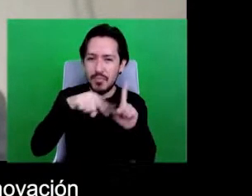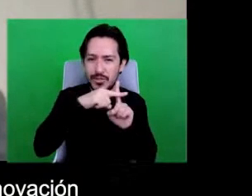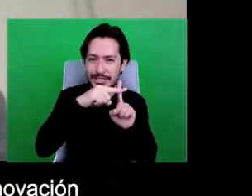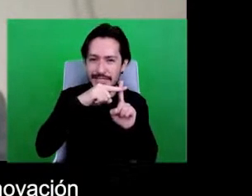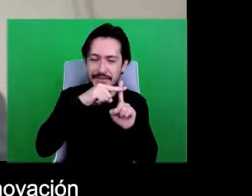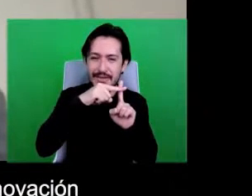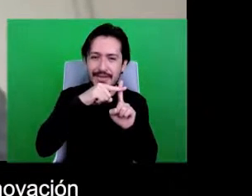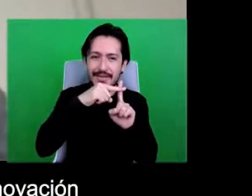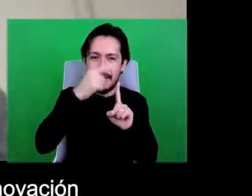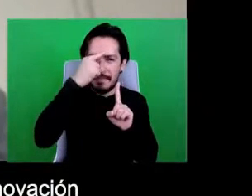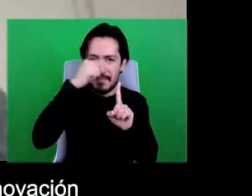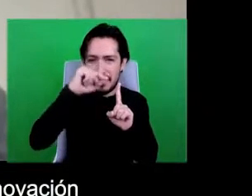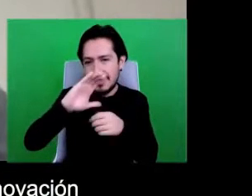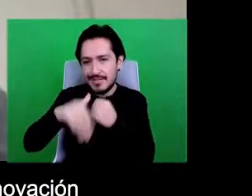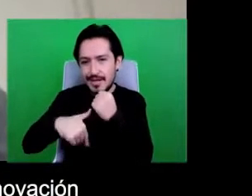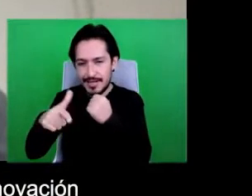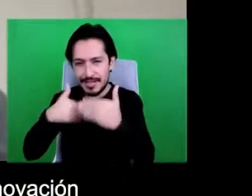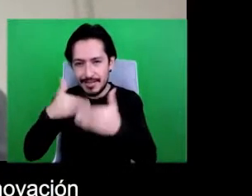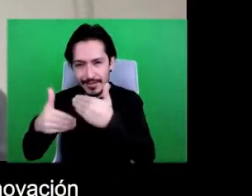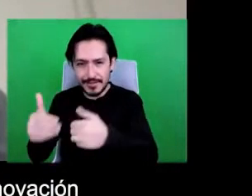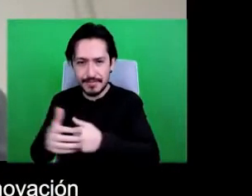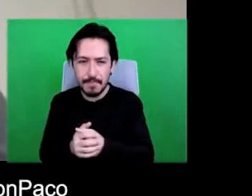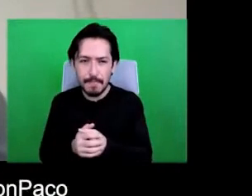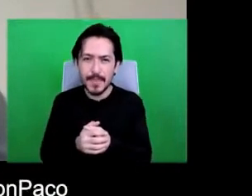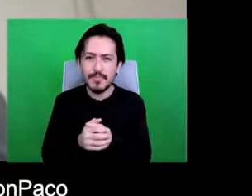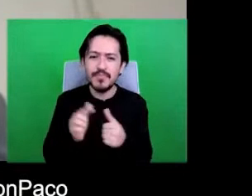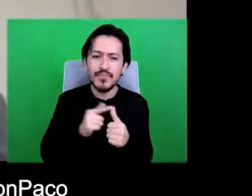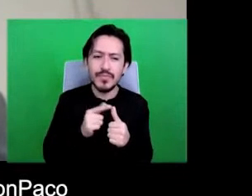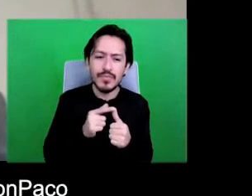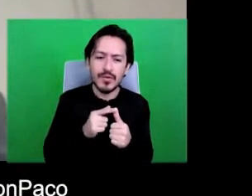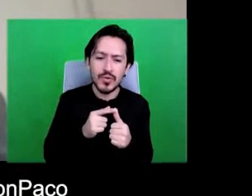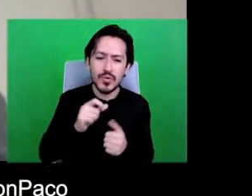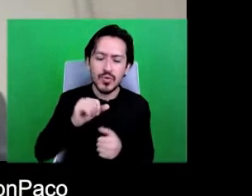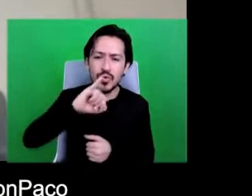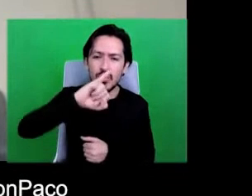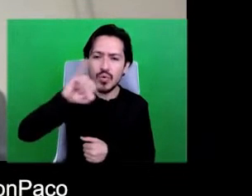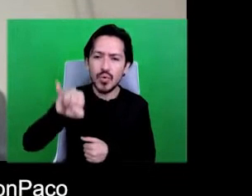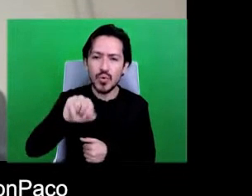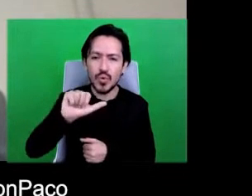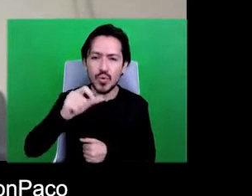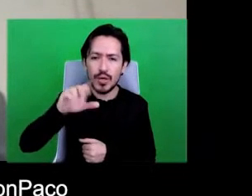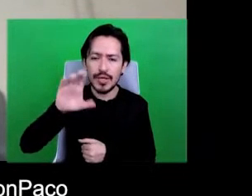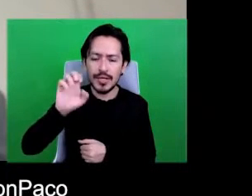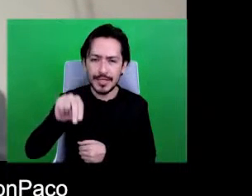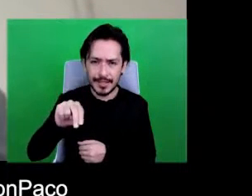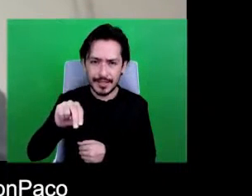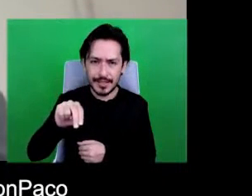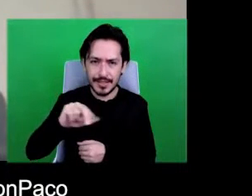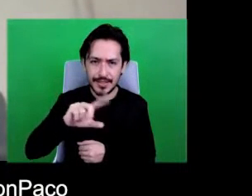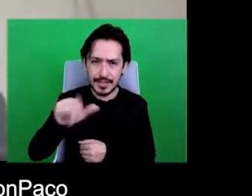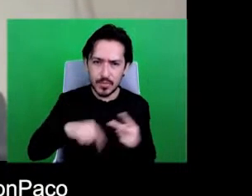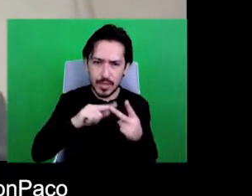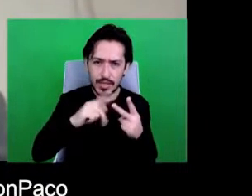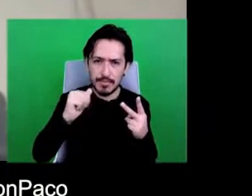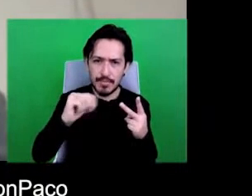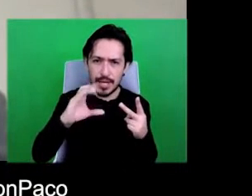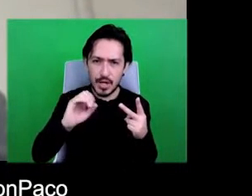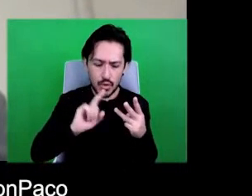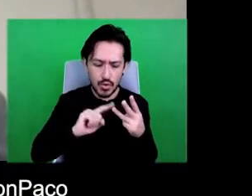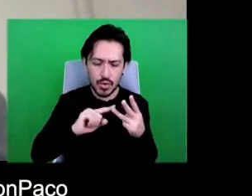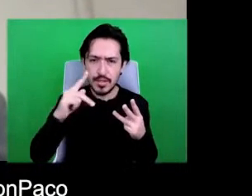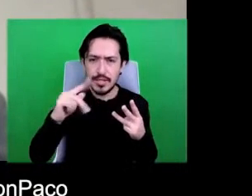experiencia de Innovación para la Cultura? Empezamos contigo, Joaco, ya que estabas con la palabra. Seguimos luego con Paco y acabamos con Patricia,